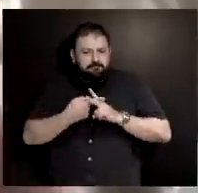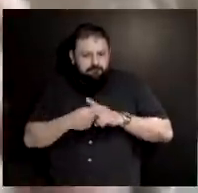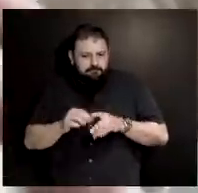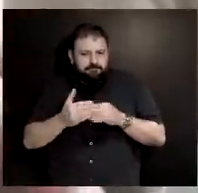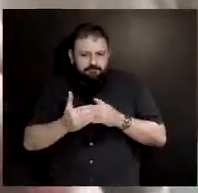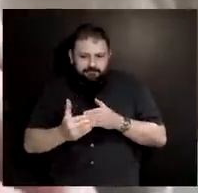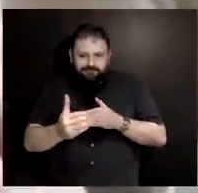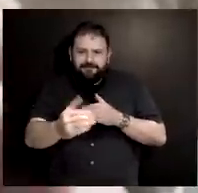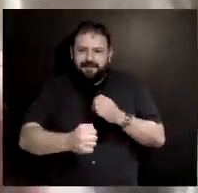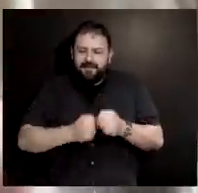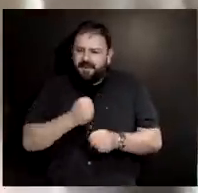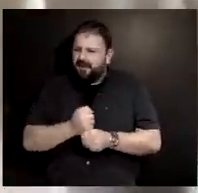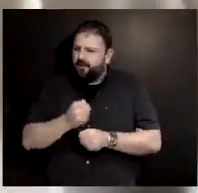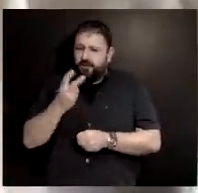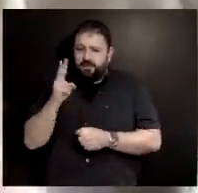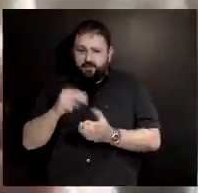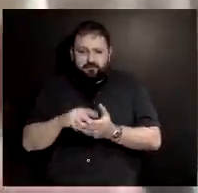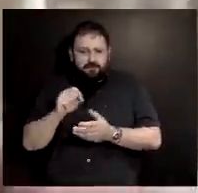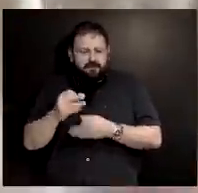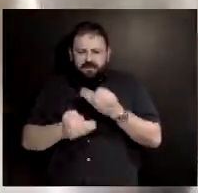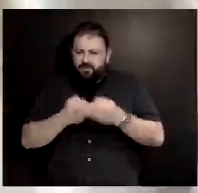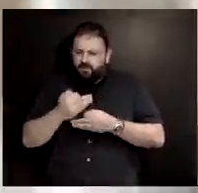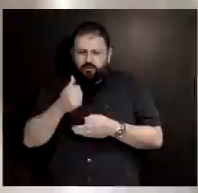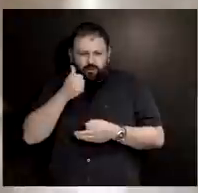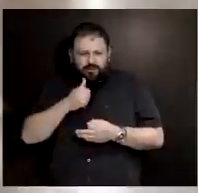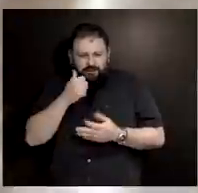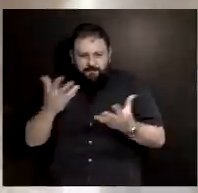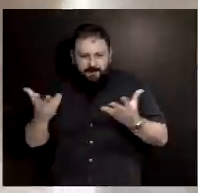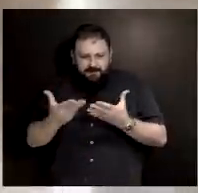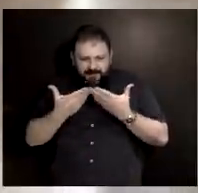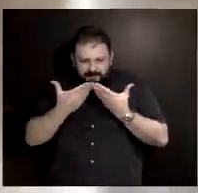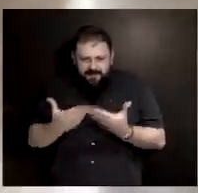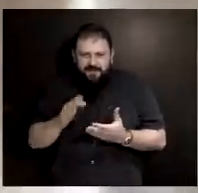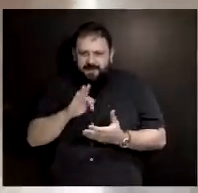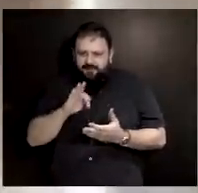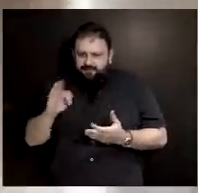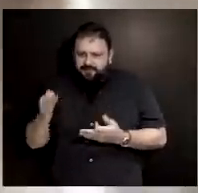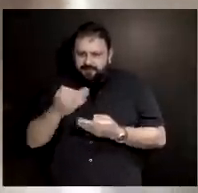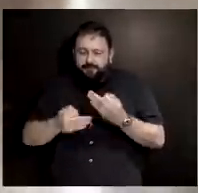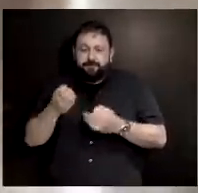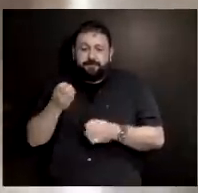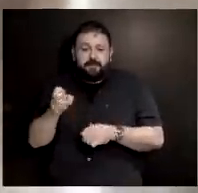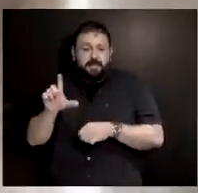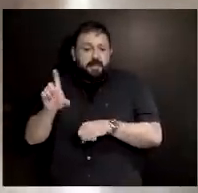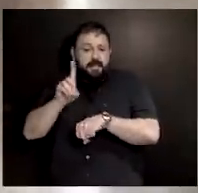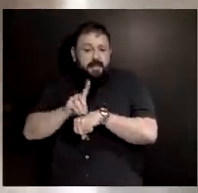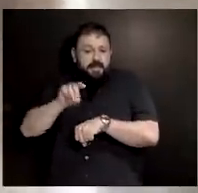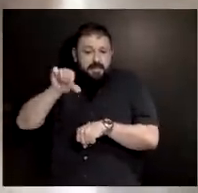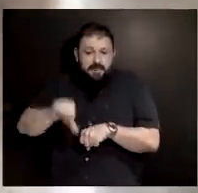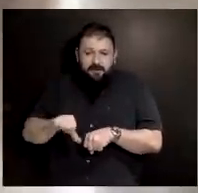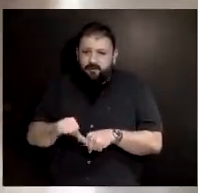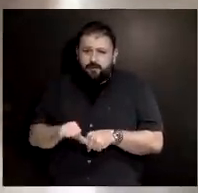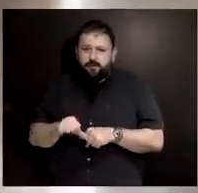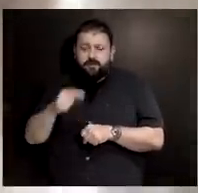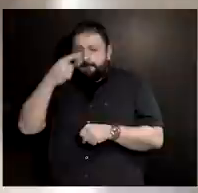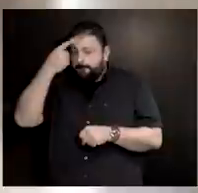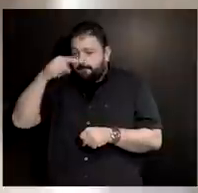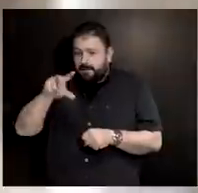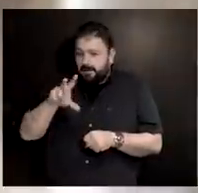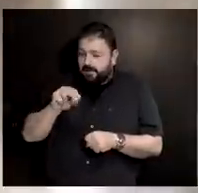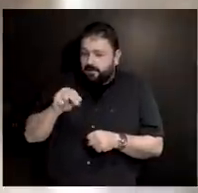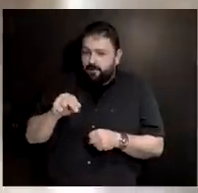y cerrar muy bien las fechas, y se las estaremos compartiendo. Pero el día de hoy, para que no se vayan tampoco sin tener